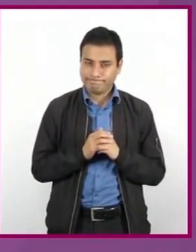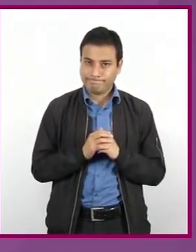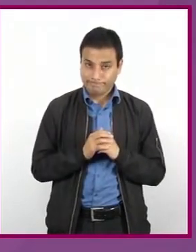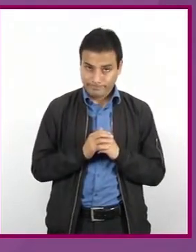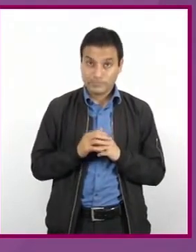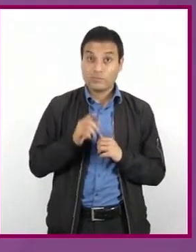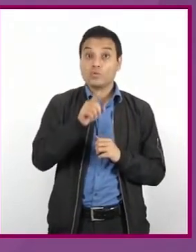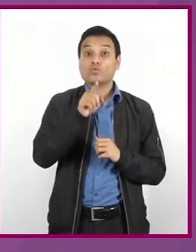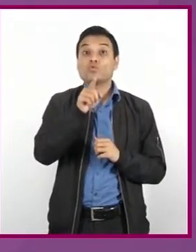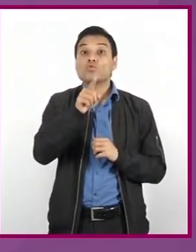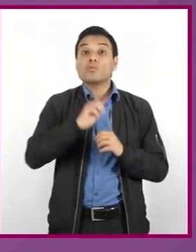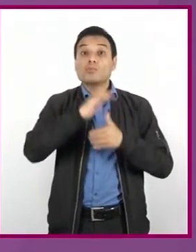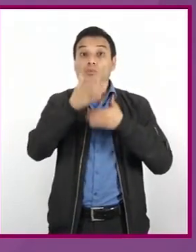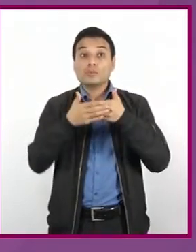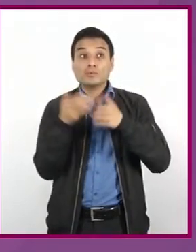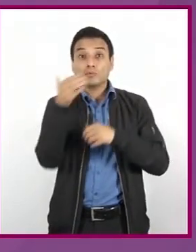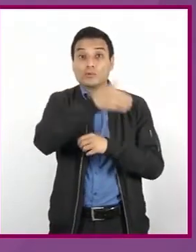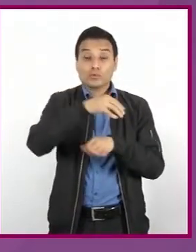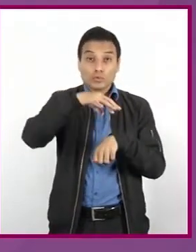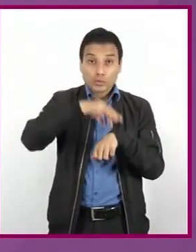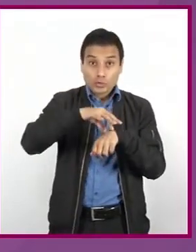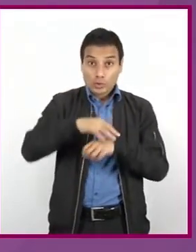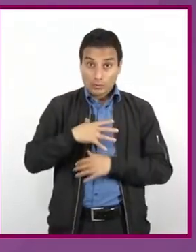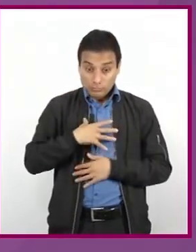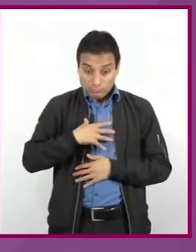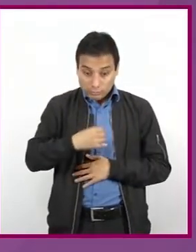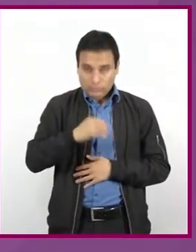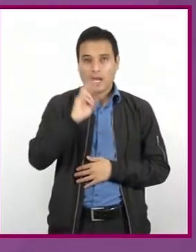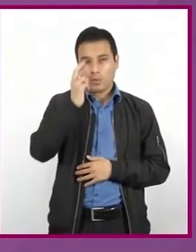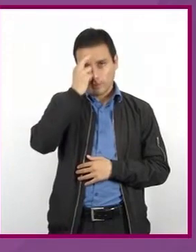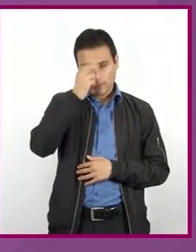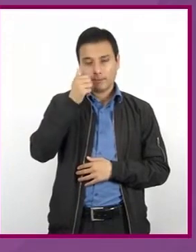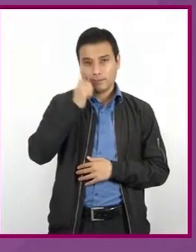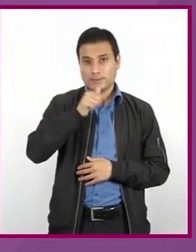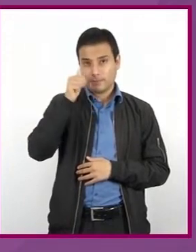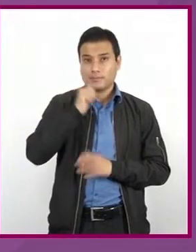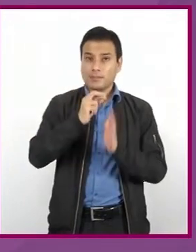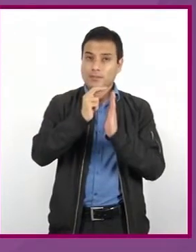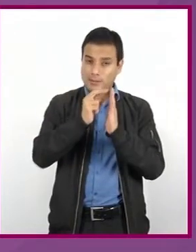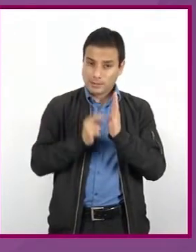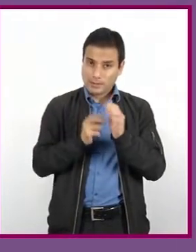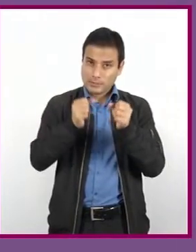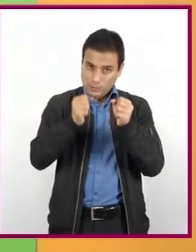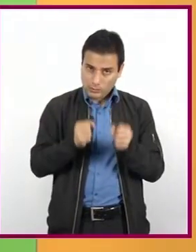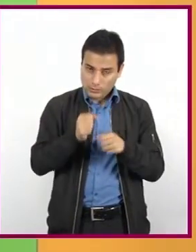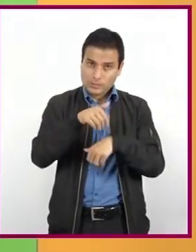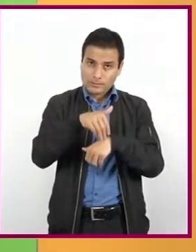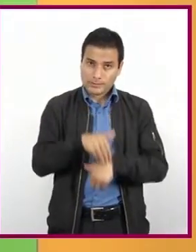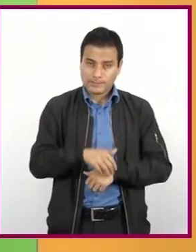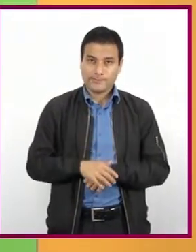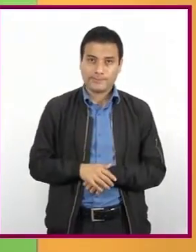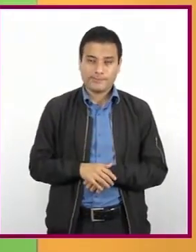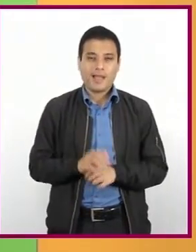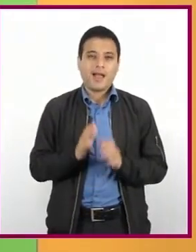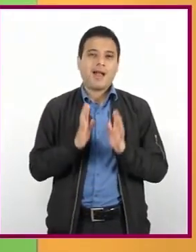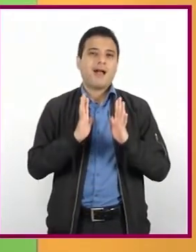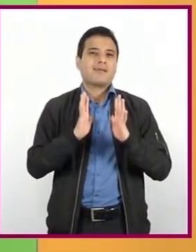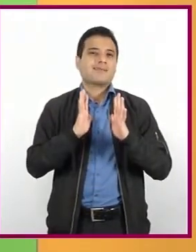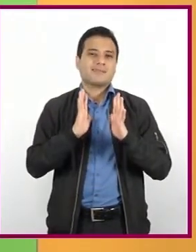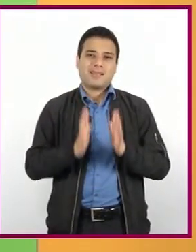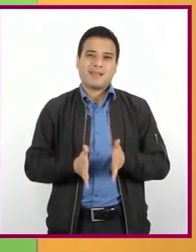cuando te realicen una radiografía, asegúrate de que las medidas de seguridad sean las correctas. Ahora puedo decir